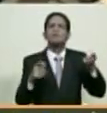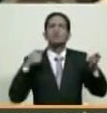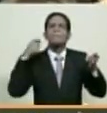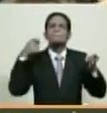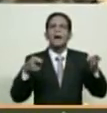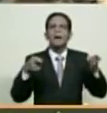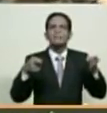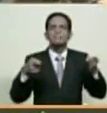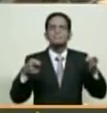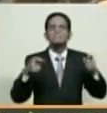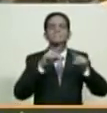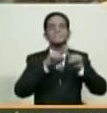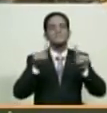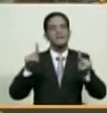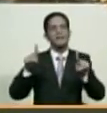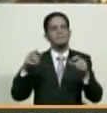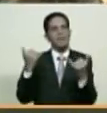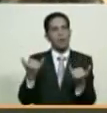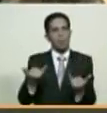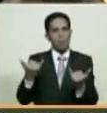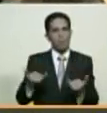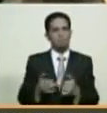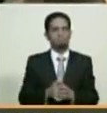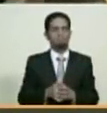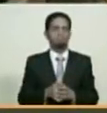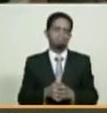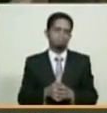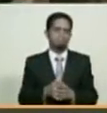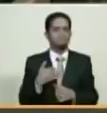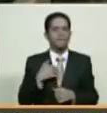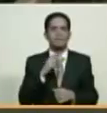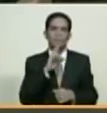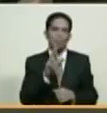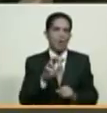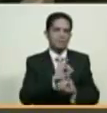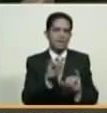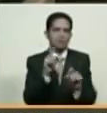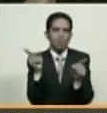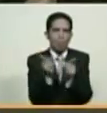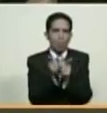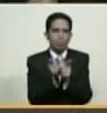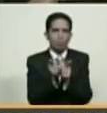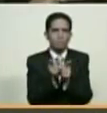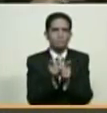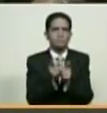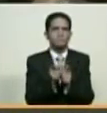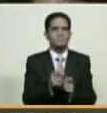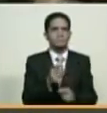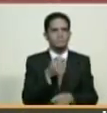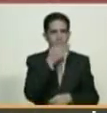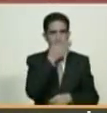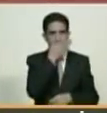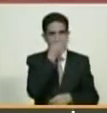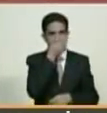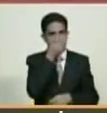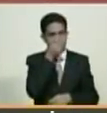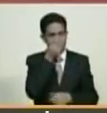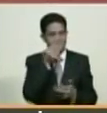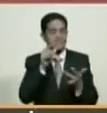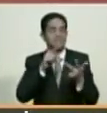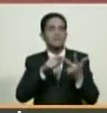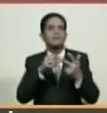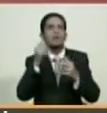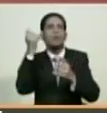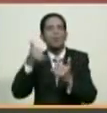medición diferente al de la unidad tributaria. Eso es todo lo que le puedo contestar para no autotubearnos. Para cerrar, Asdrúbal López de